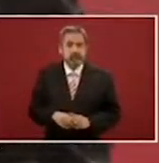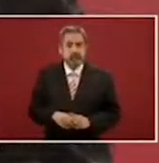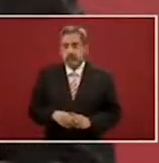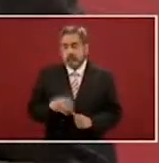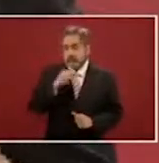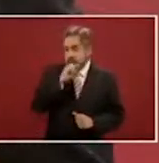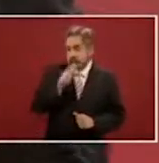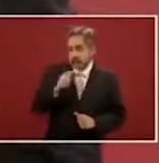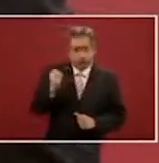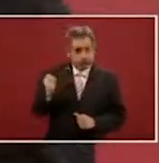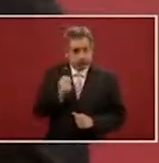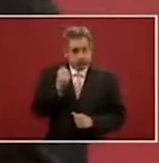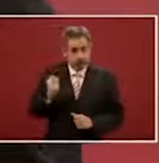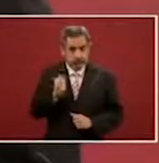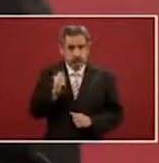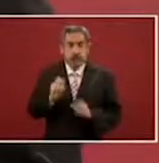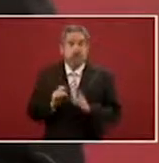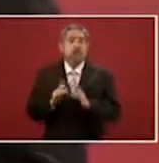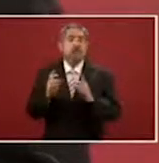Afortunadamente